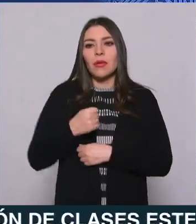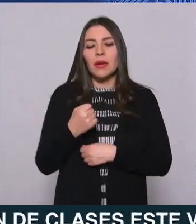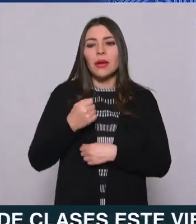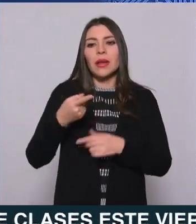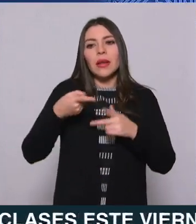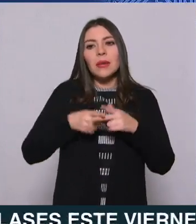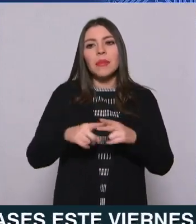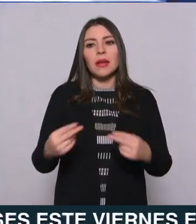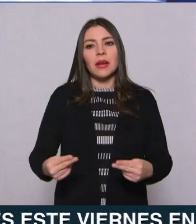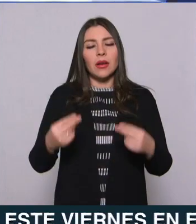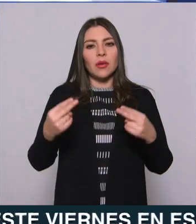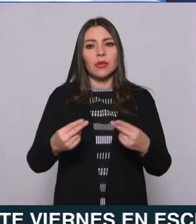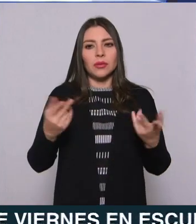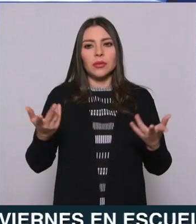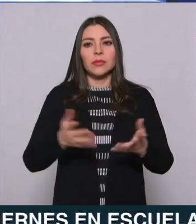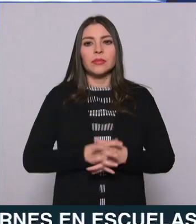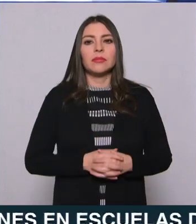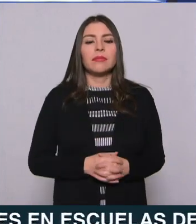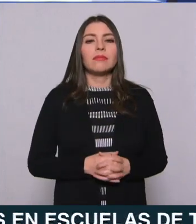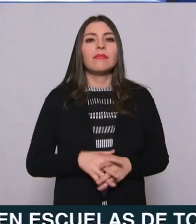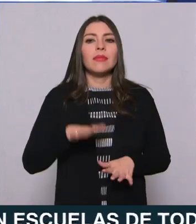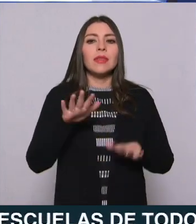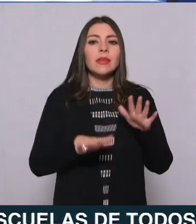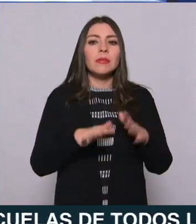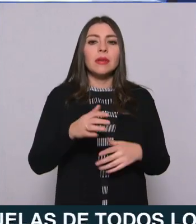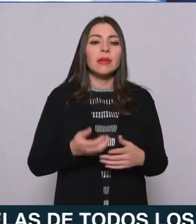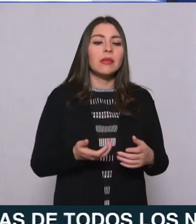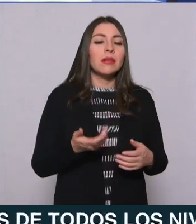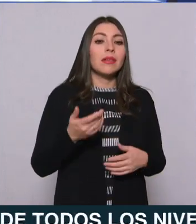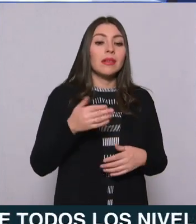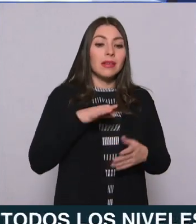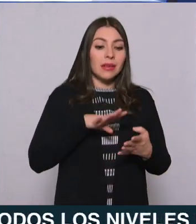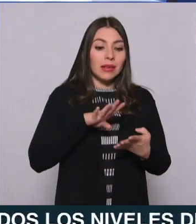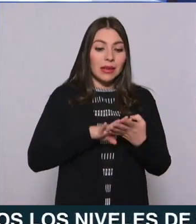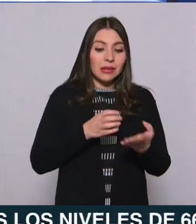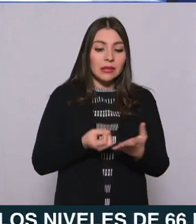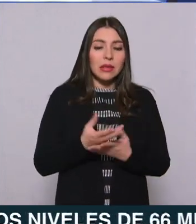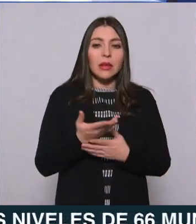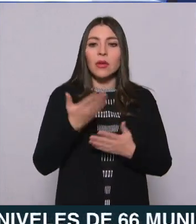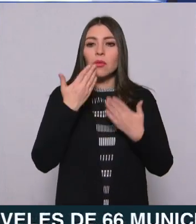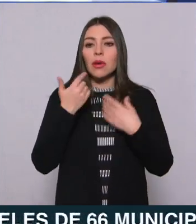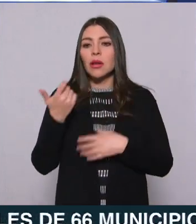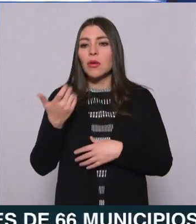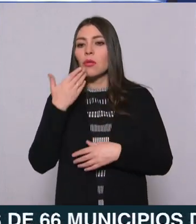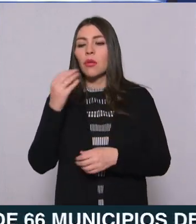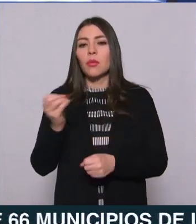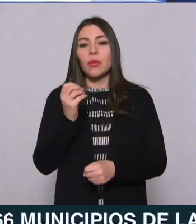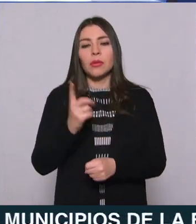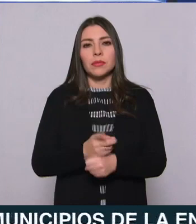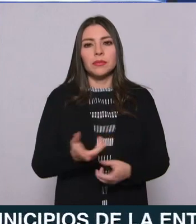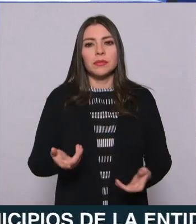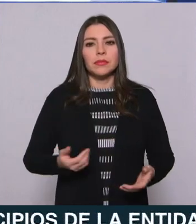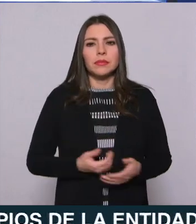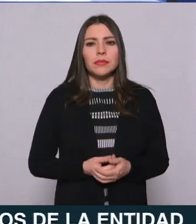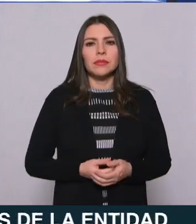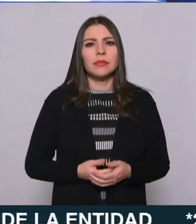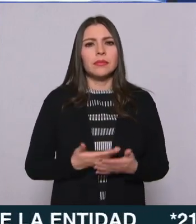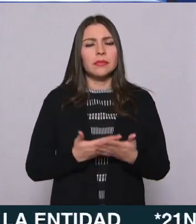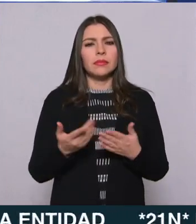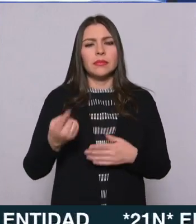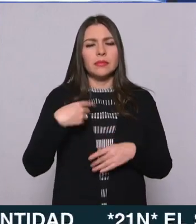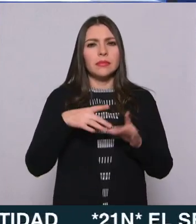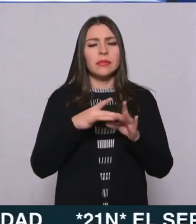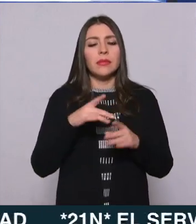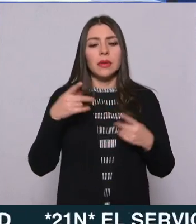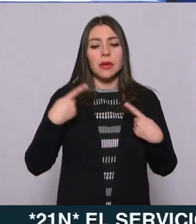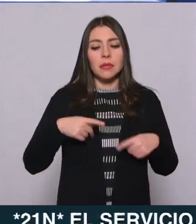iniciar un negocio. Sale sin dinero, sale sin oportunidades. Finalmente, rápidamente, Raquel Alejandra, aquella persona que se encuentra en un proceso